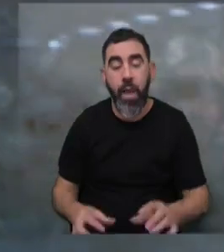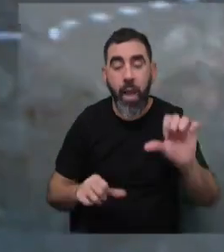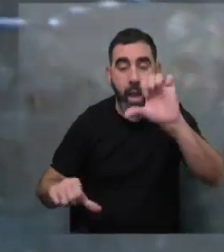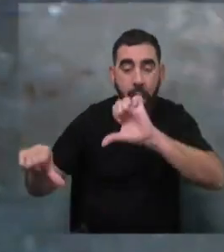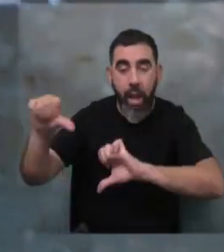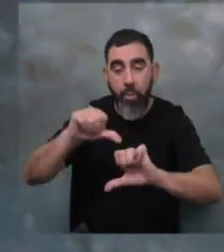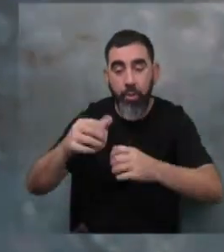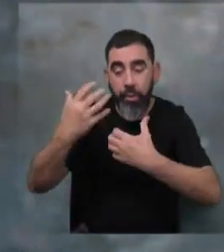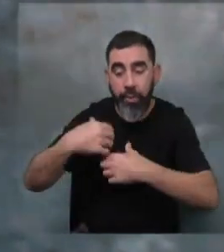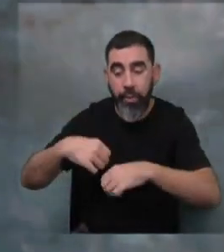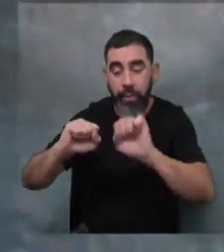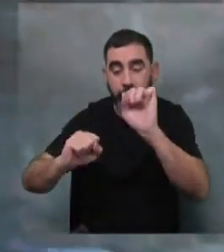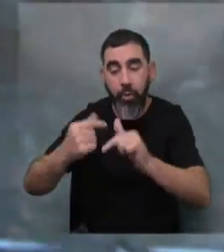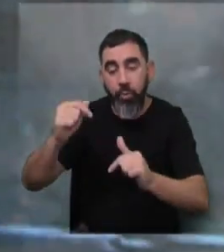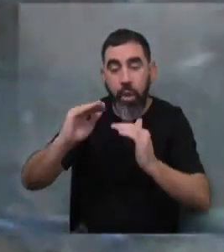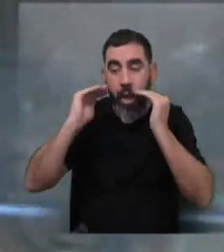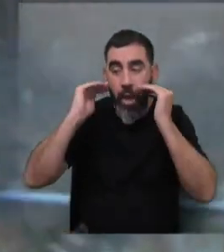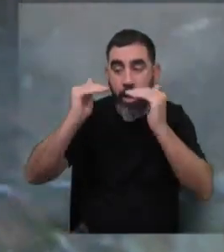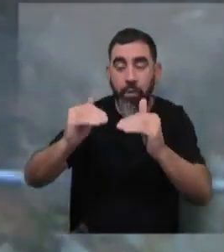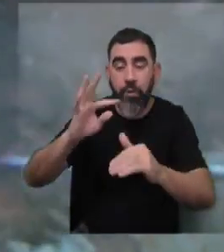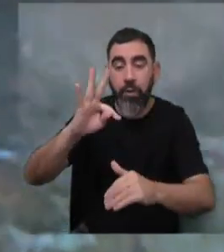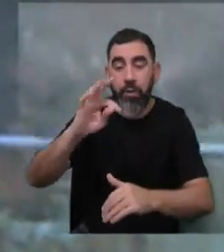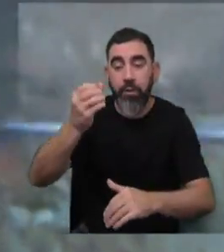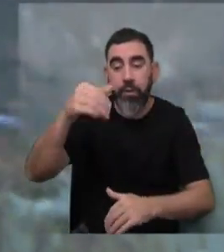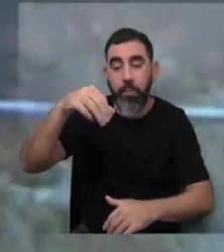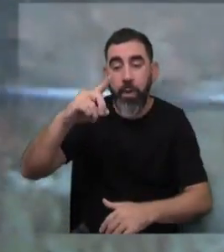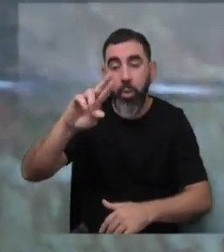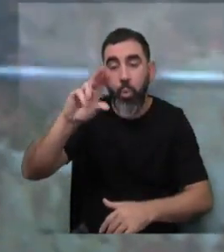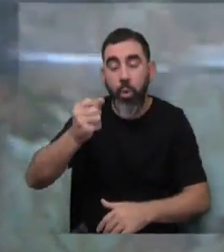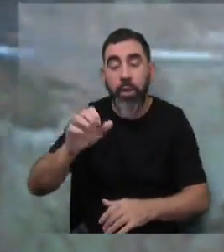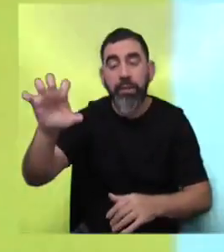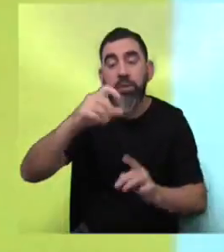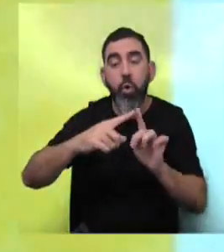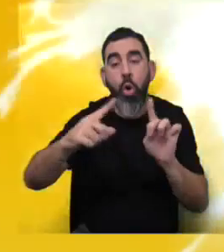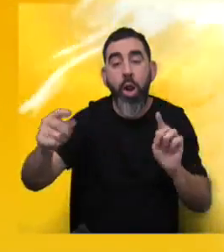los hallazgos en el alero Tamanduá, allí en el departamento de Cerro Largo.